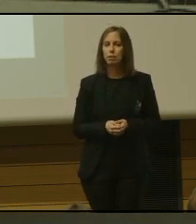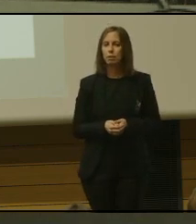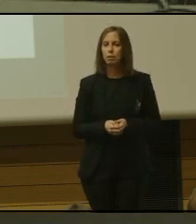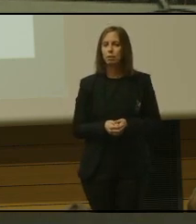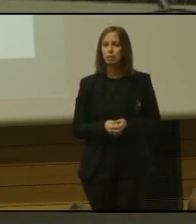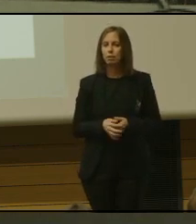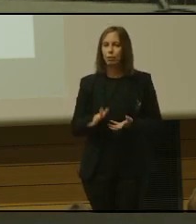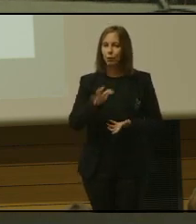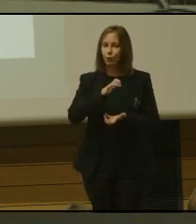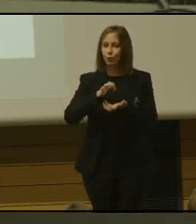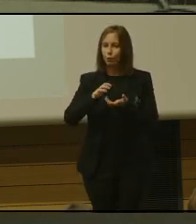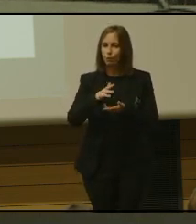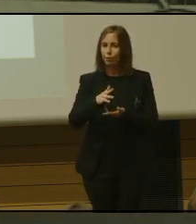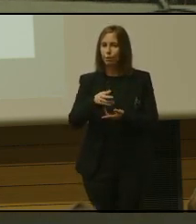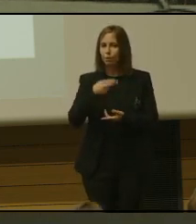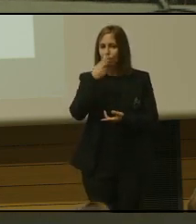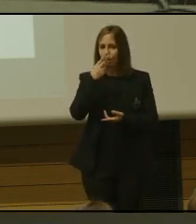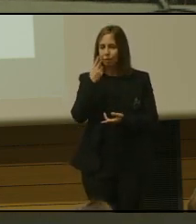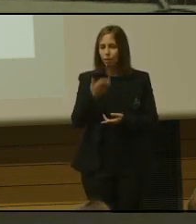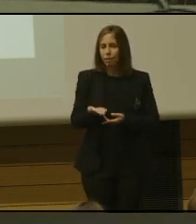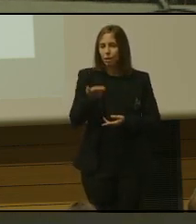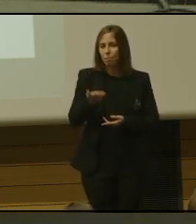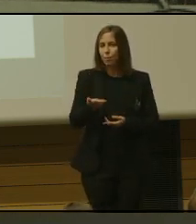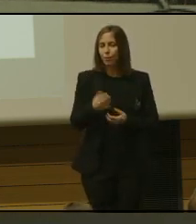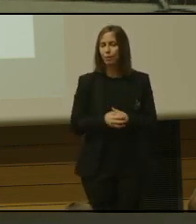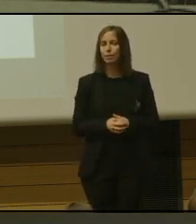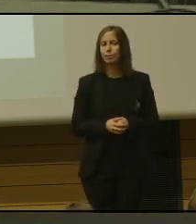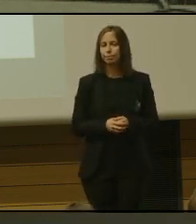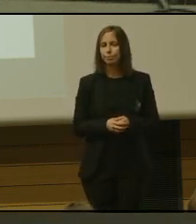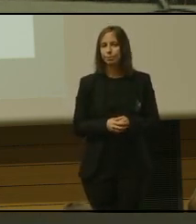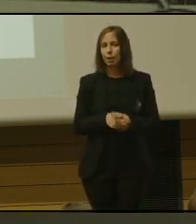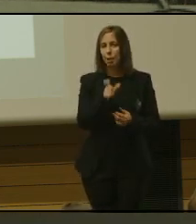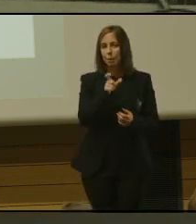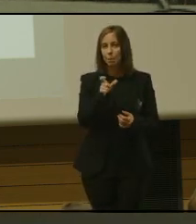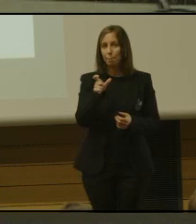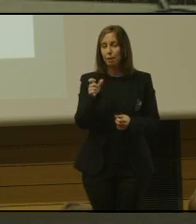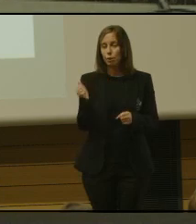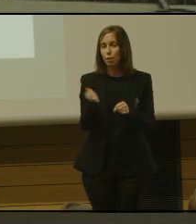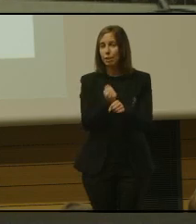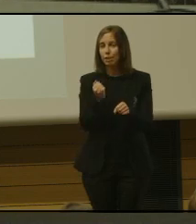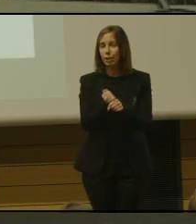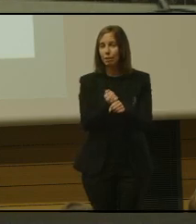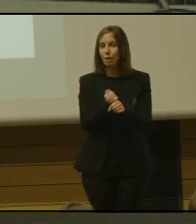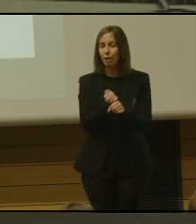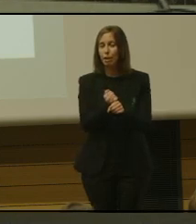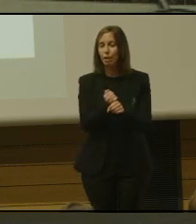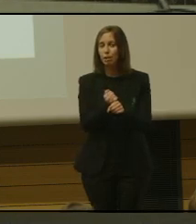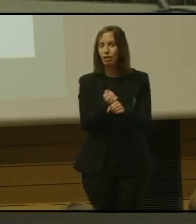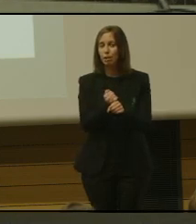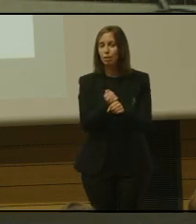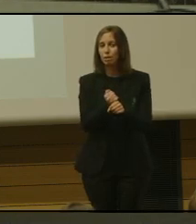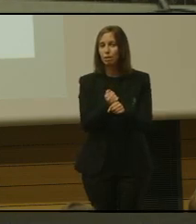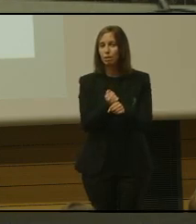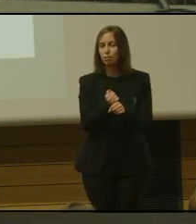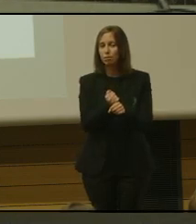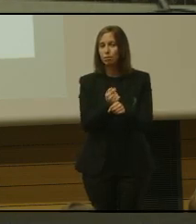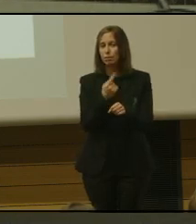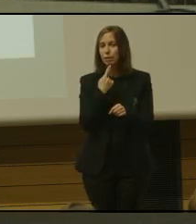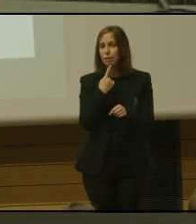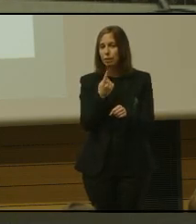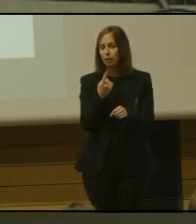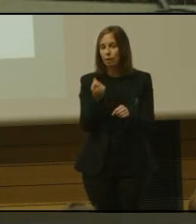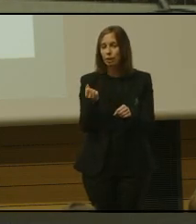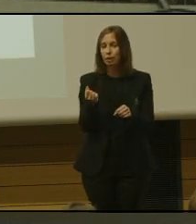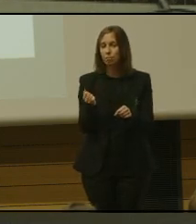los conflictos de intereses son muy importantes y de hecho las personas que están trabajando en decir que, bueno, muchos de los trabajos que